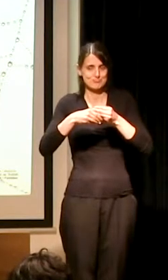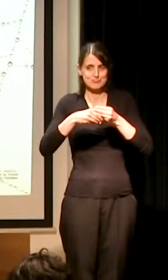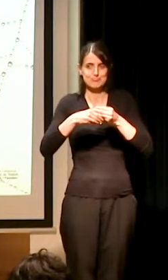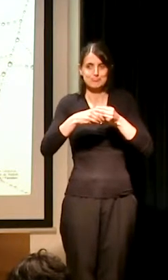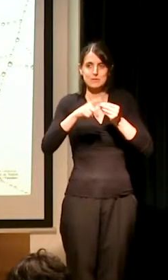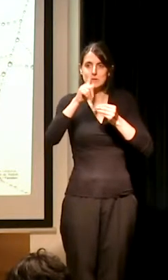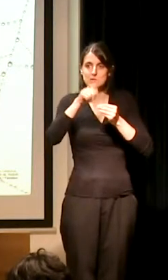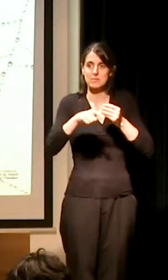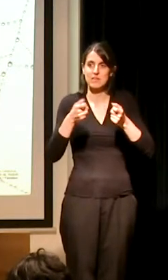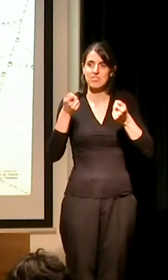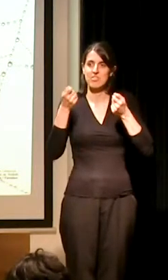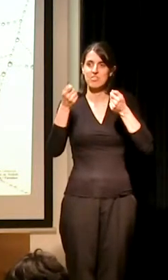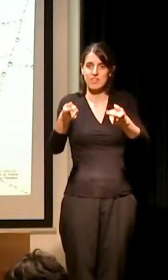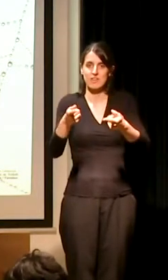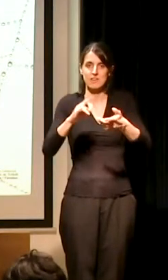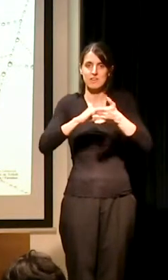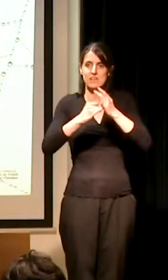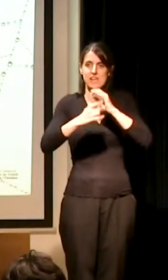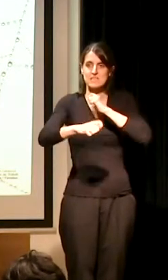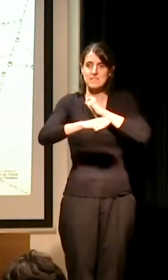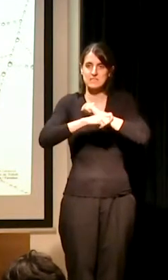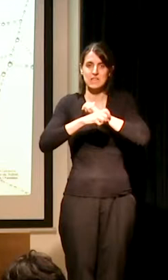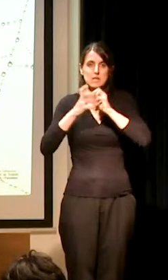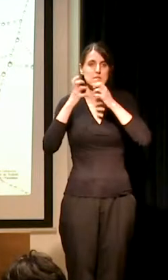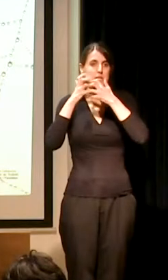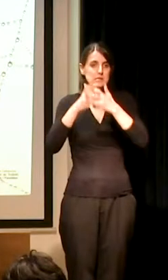posibilitar generar esas estrategias de resistencia